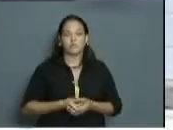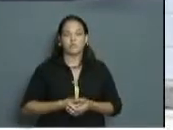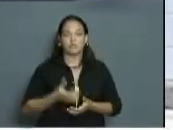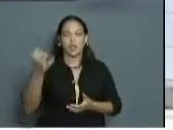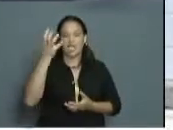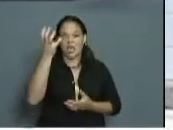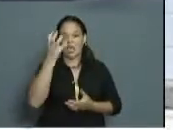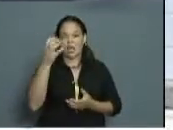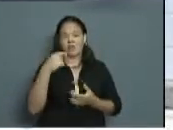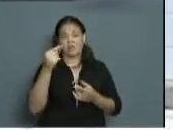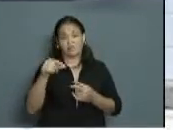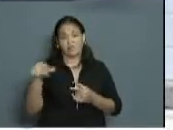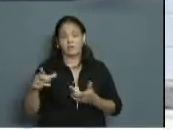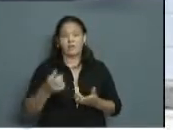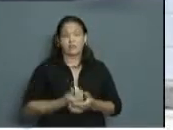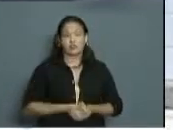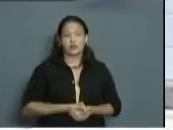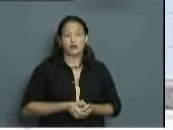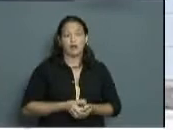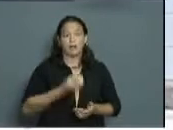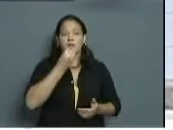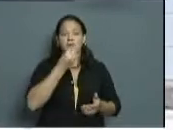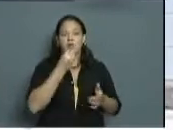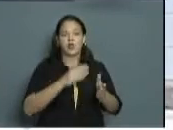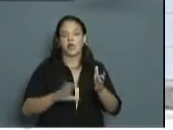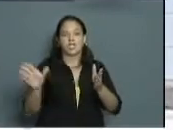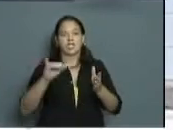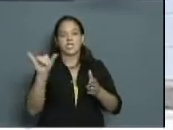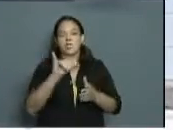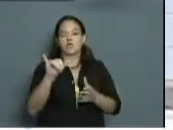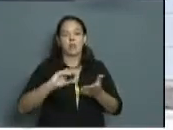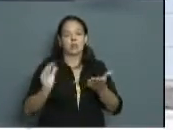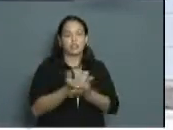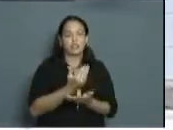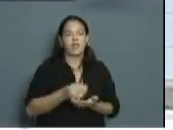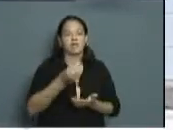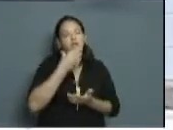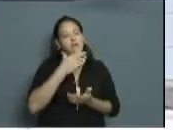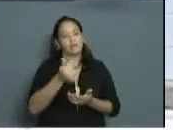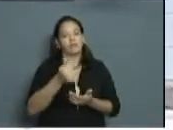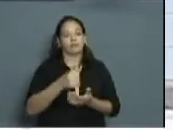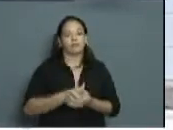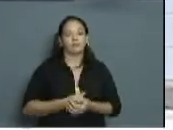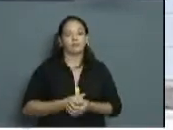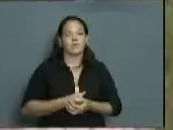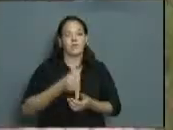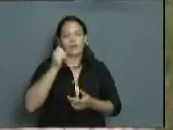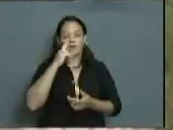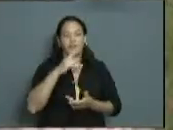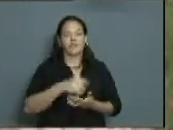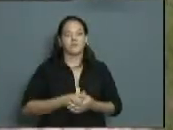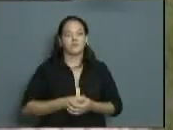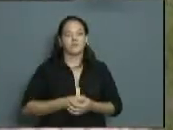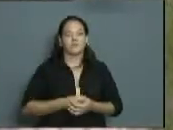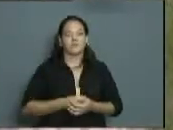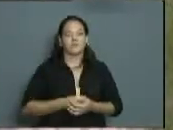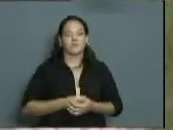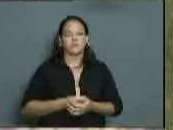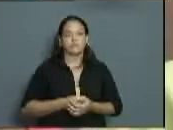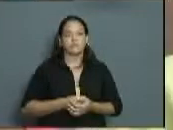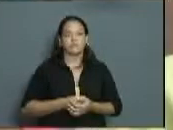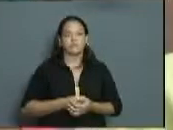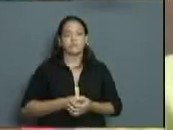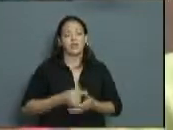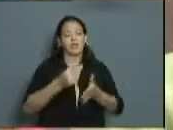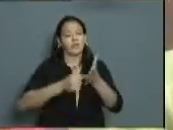de la población para ir superando cada una de estas deficiencias y erradicando tener un feliz término que es cumplir la tarea satisfactoriamente. La planificación,